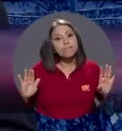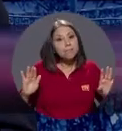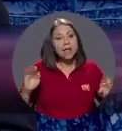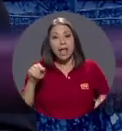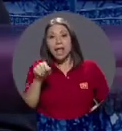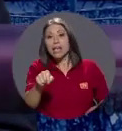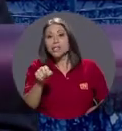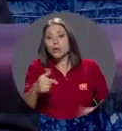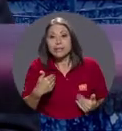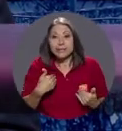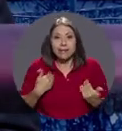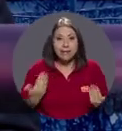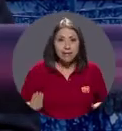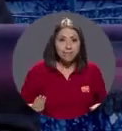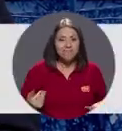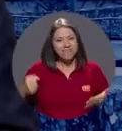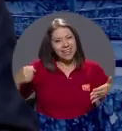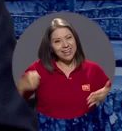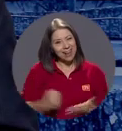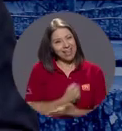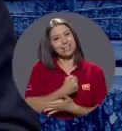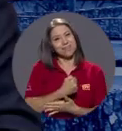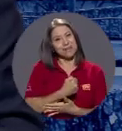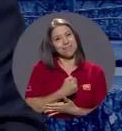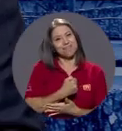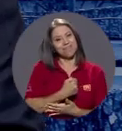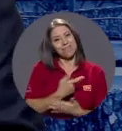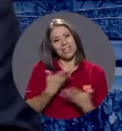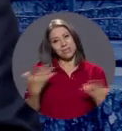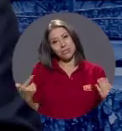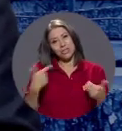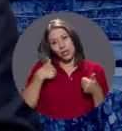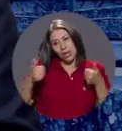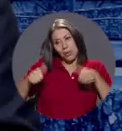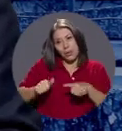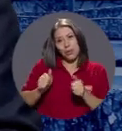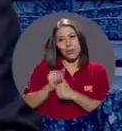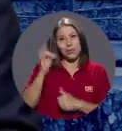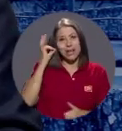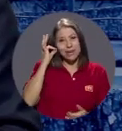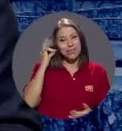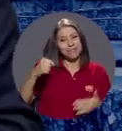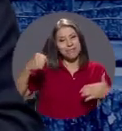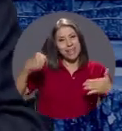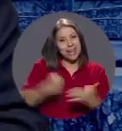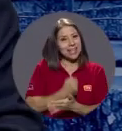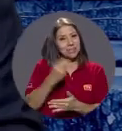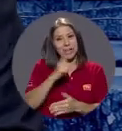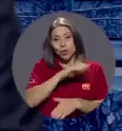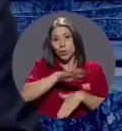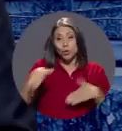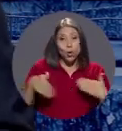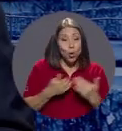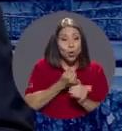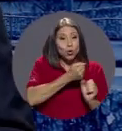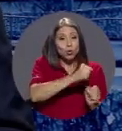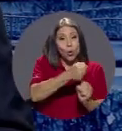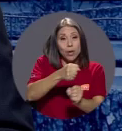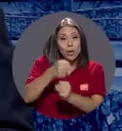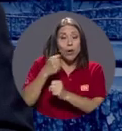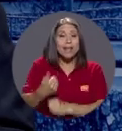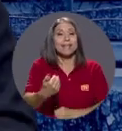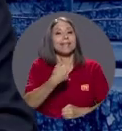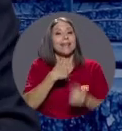que se tiene, y qué lástima, coincido tal vez con doña Claudia, qué lástima que no todos los gobiernos